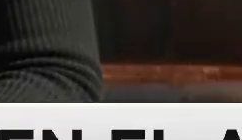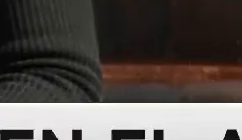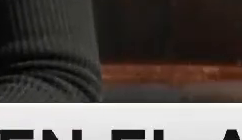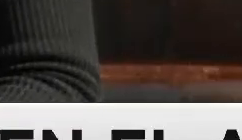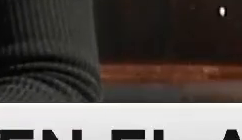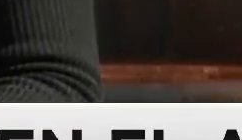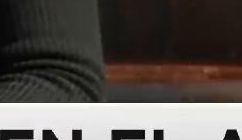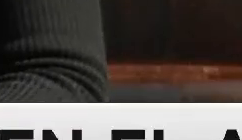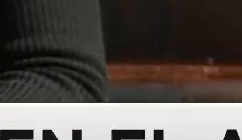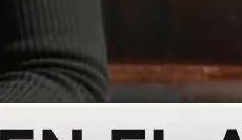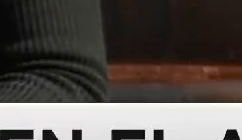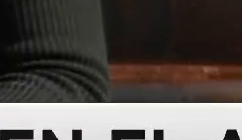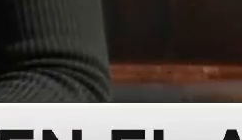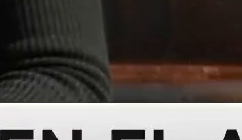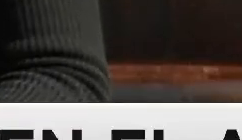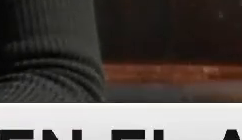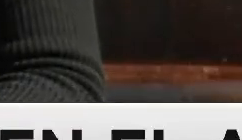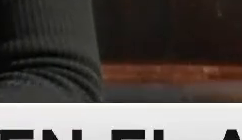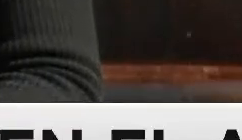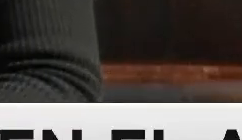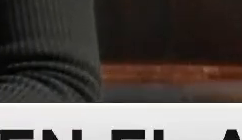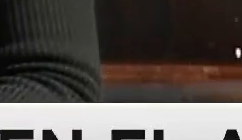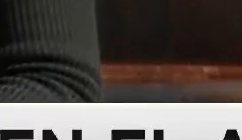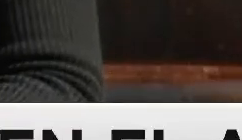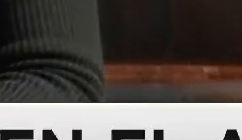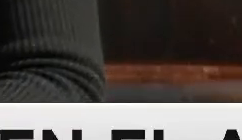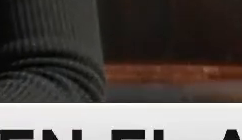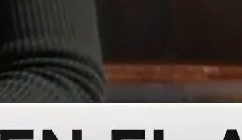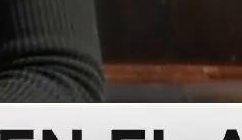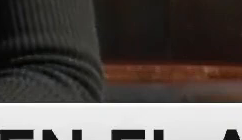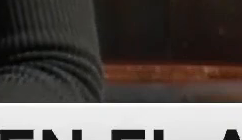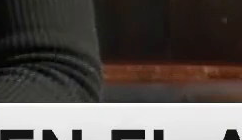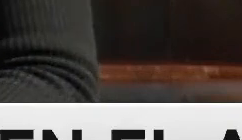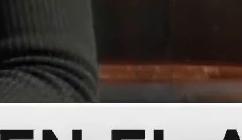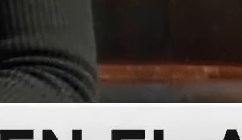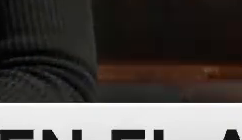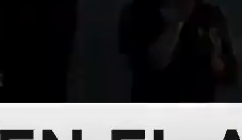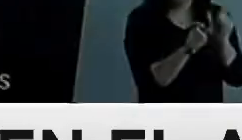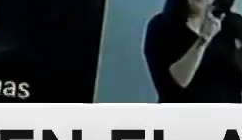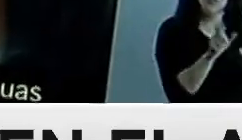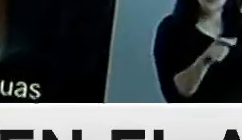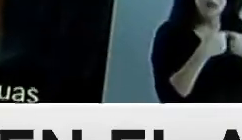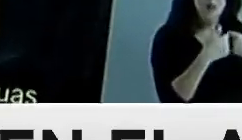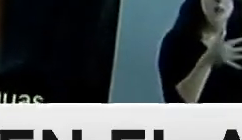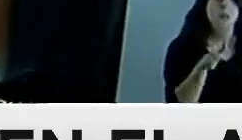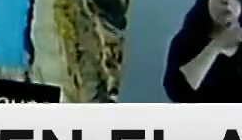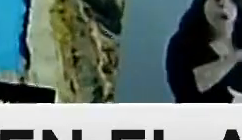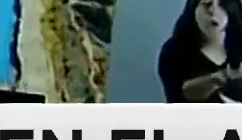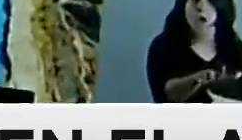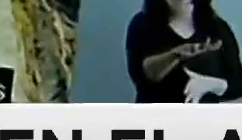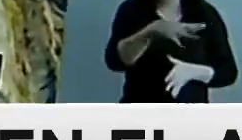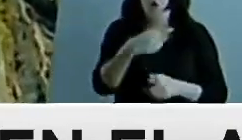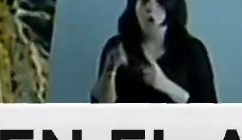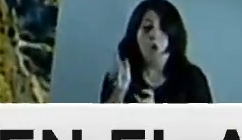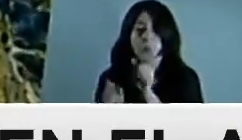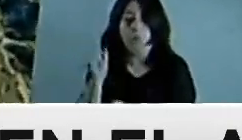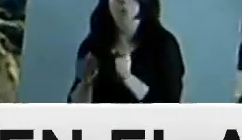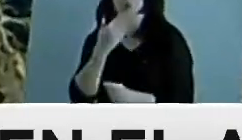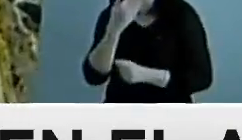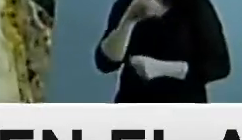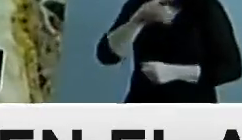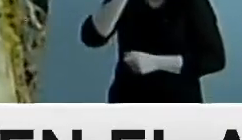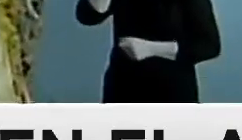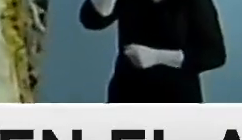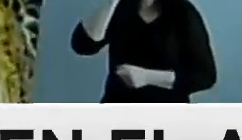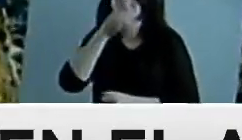sea informativa, que sea explicativa, con verdad, no con mentira. Dos tandas diarias de 15 minutos cada